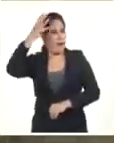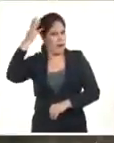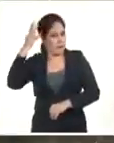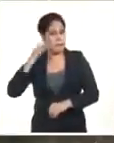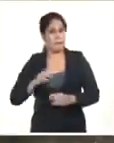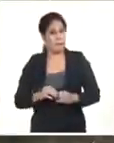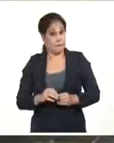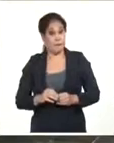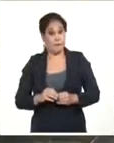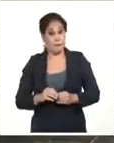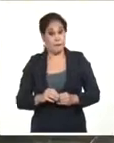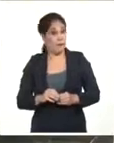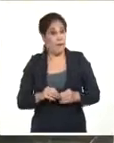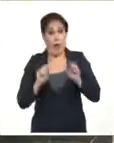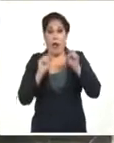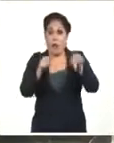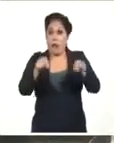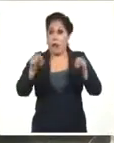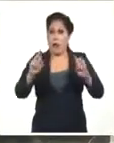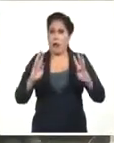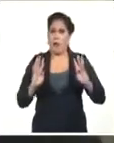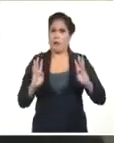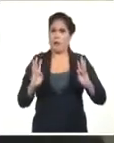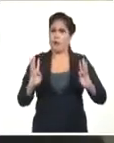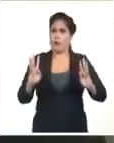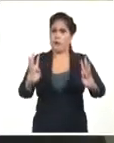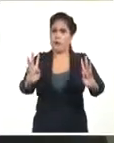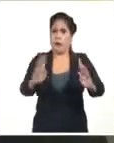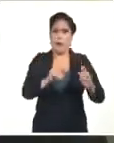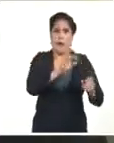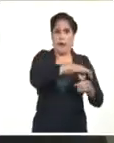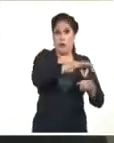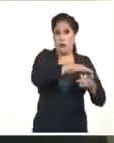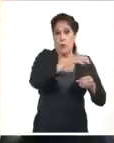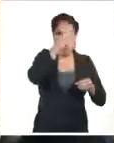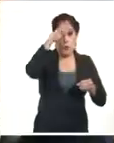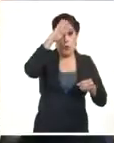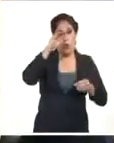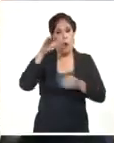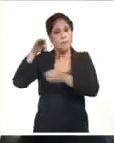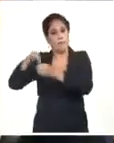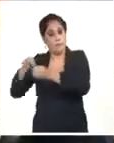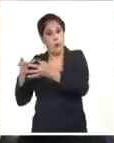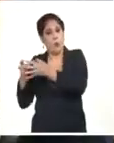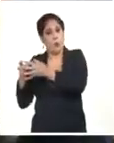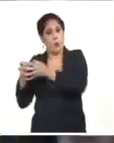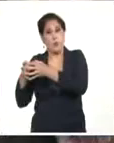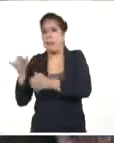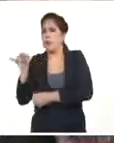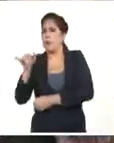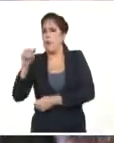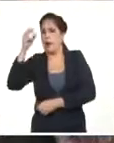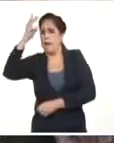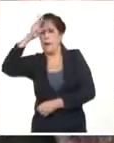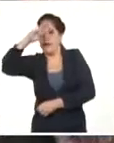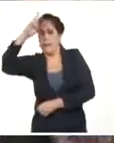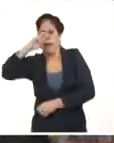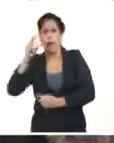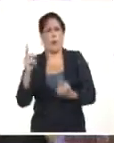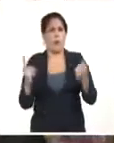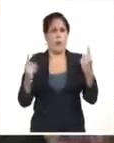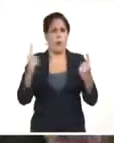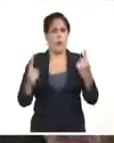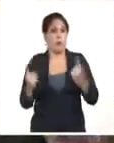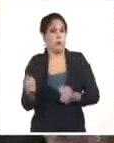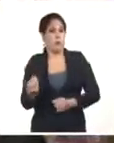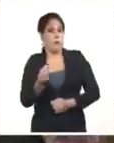Díaz-Canel Bermúdez, en presencia de delegaciones de ambos países. El mandatario de la isla también impuso al